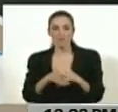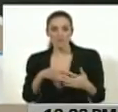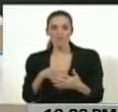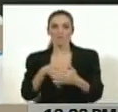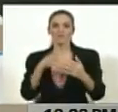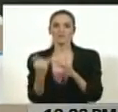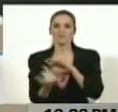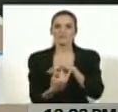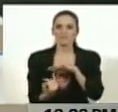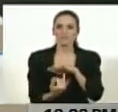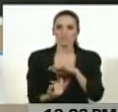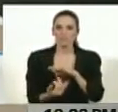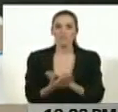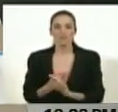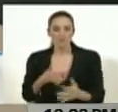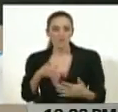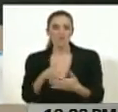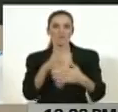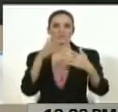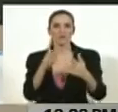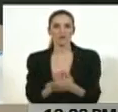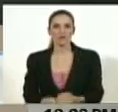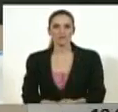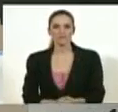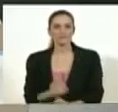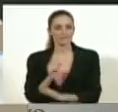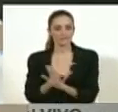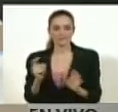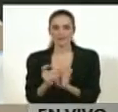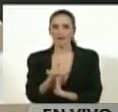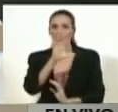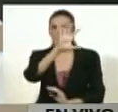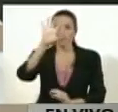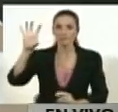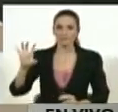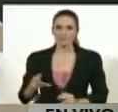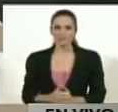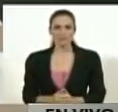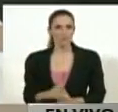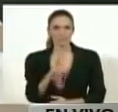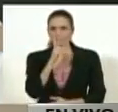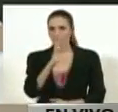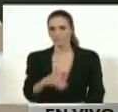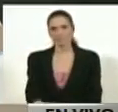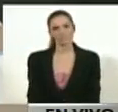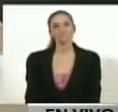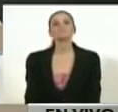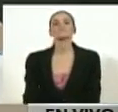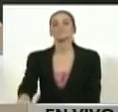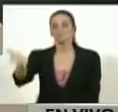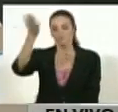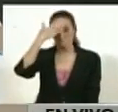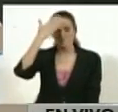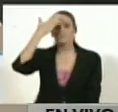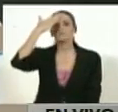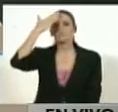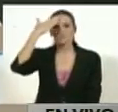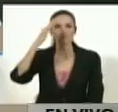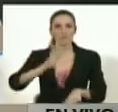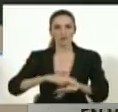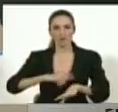la institucionalidad contraria a la integridad de los países fue brutal lo sabemos